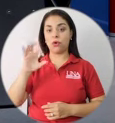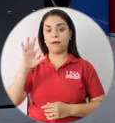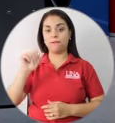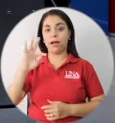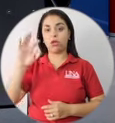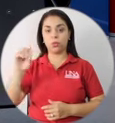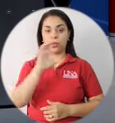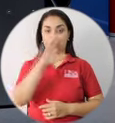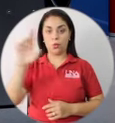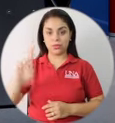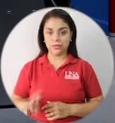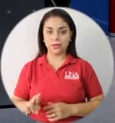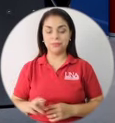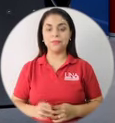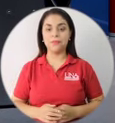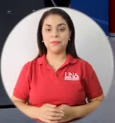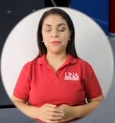en Costa Rica.